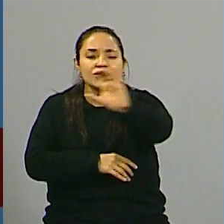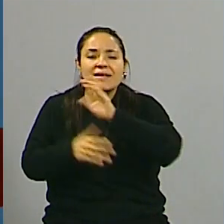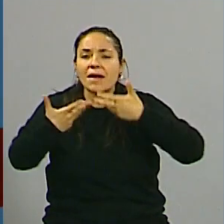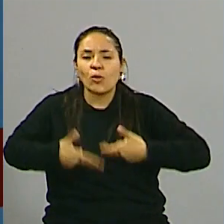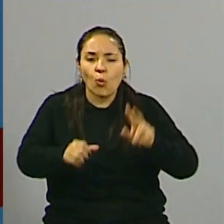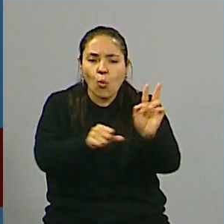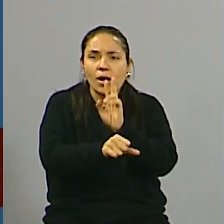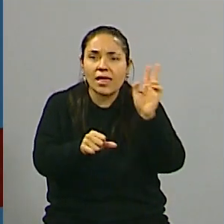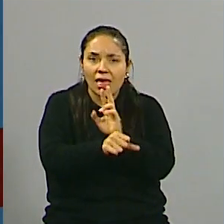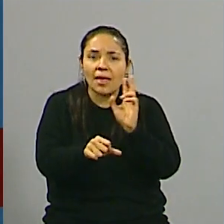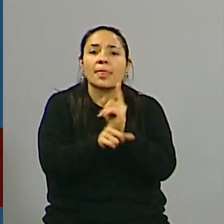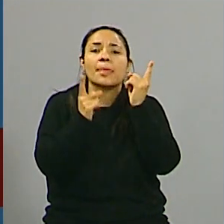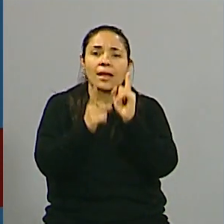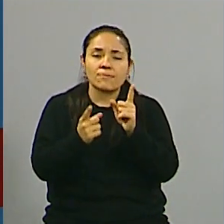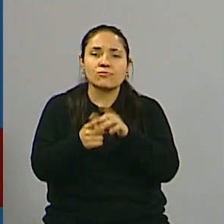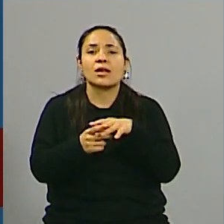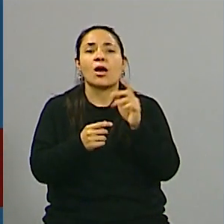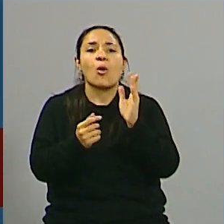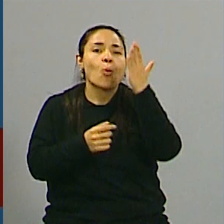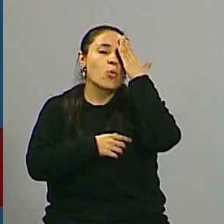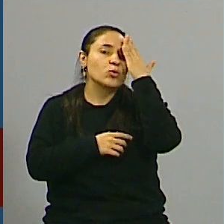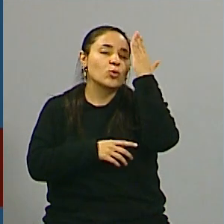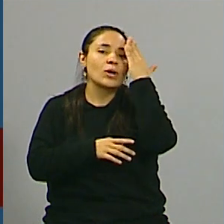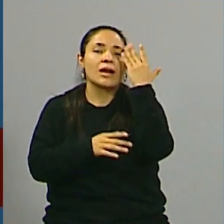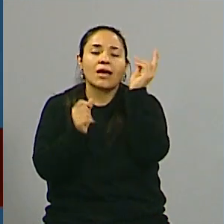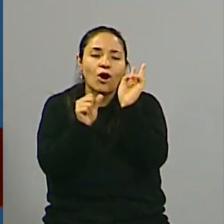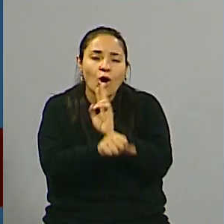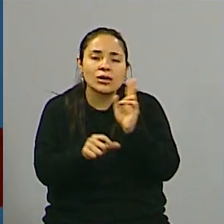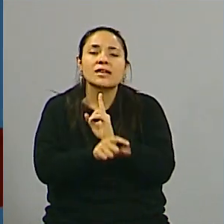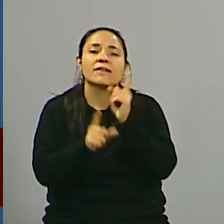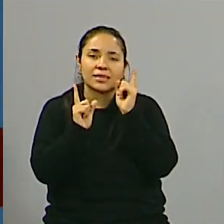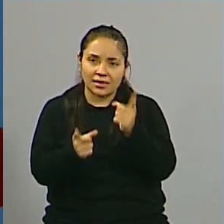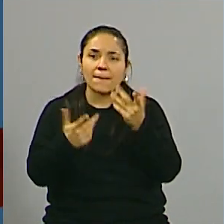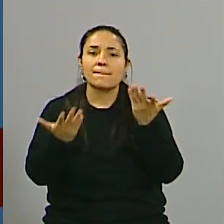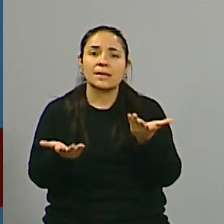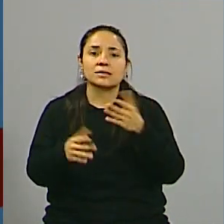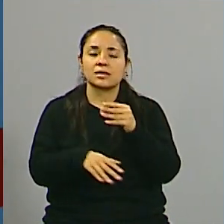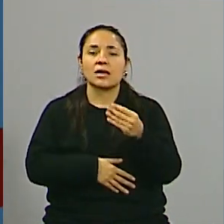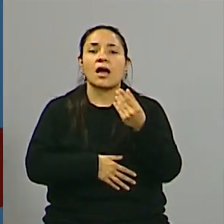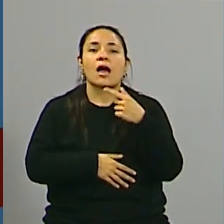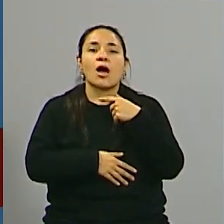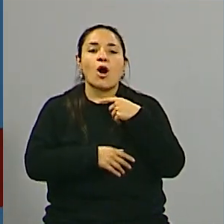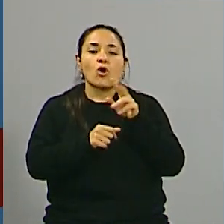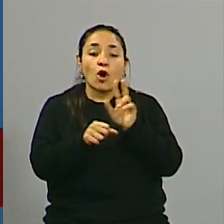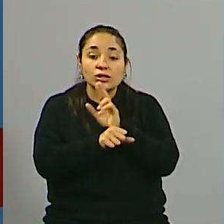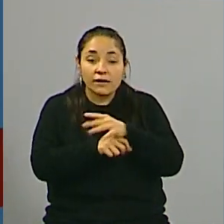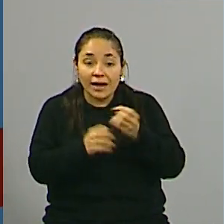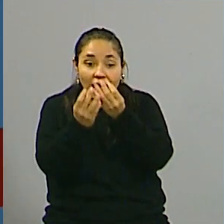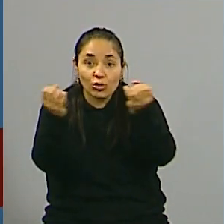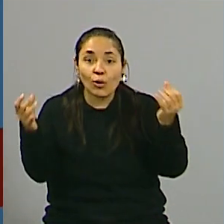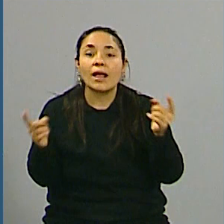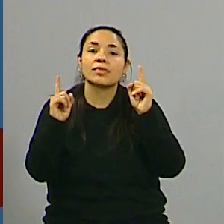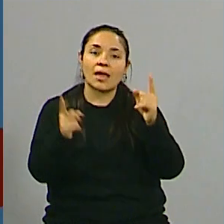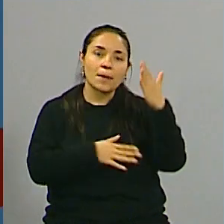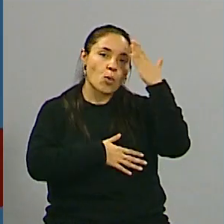digamos, la bioculturalidad, ¿no? Este enfoque nuevo también que se empieza ya a pensar en valores de conservación no solo naturales, sino